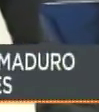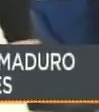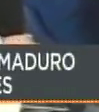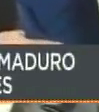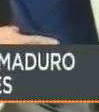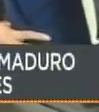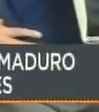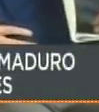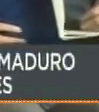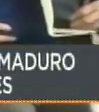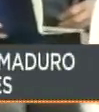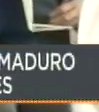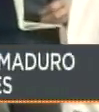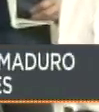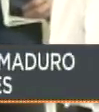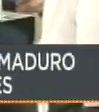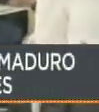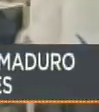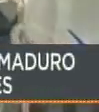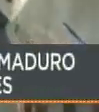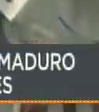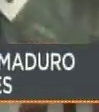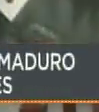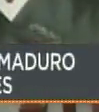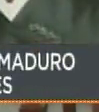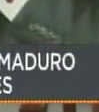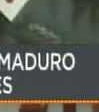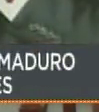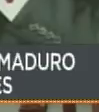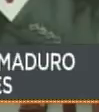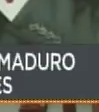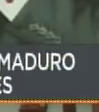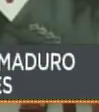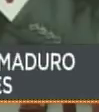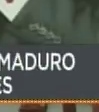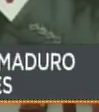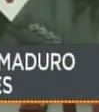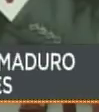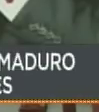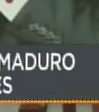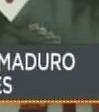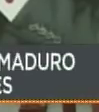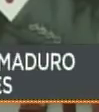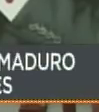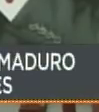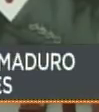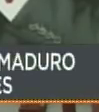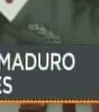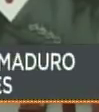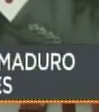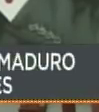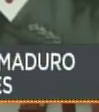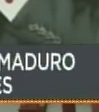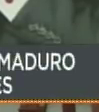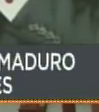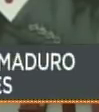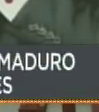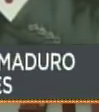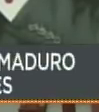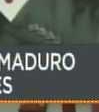Paren esta matanza al pueblo judío. Le hago esta reflexión al pueblo judío. Paren al gobierno de